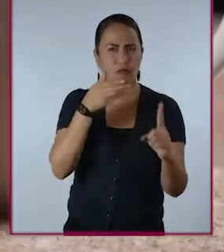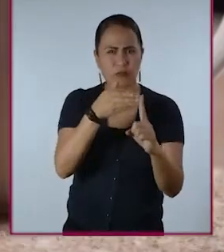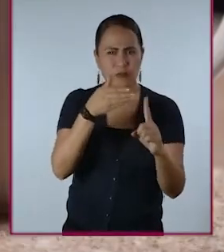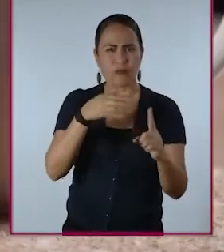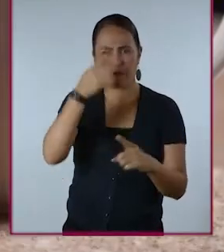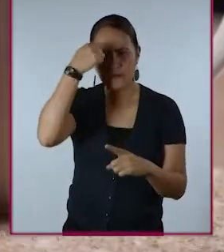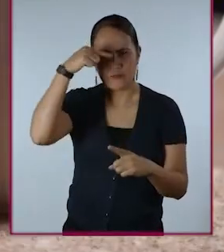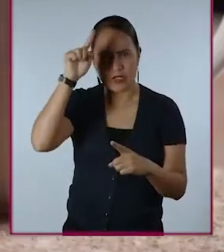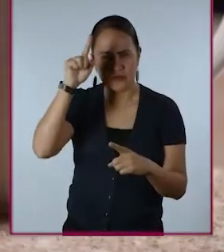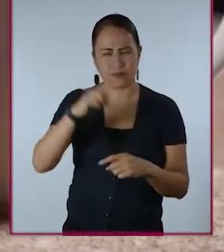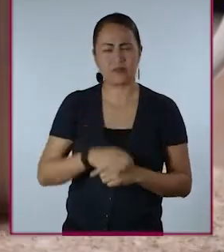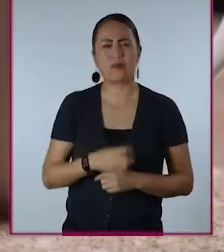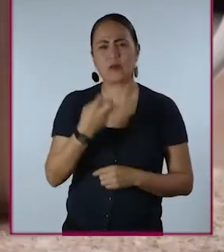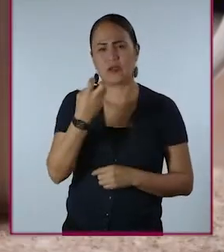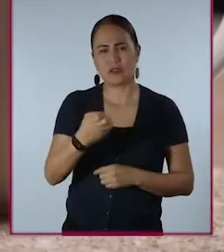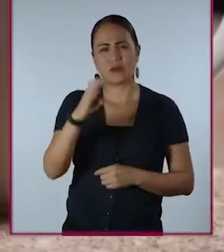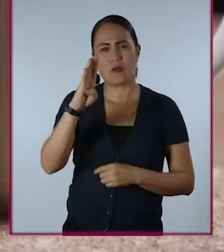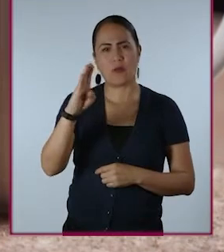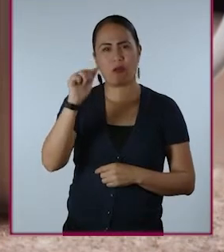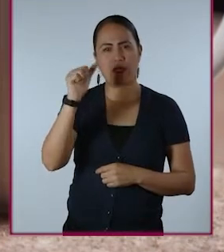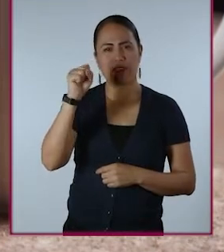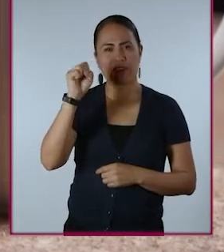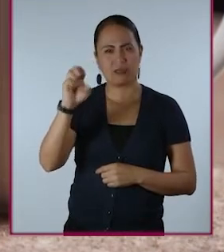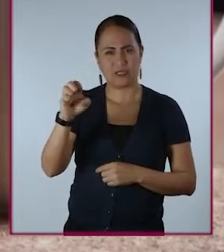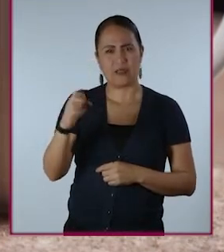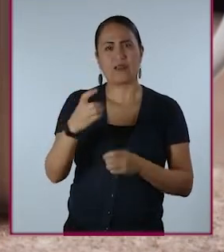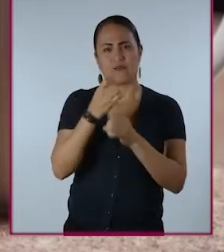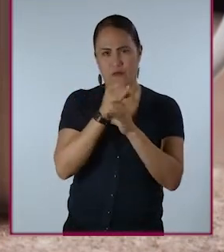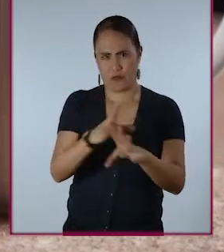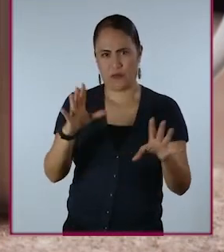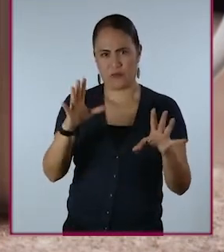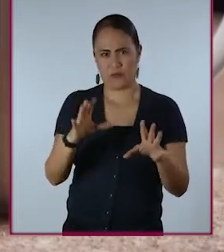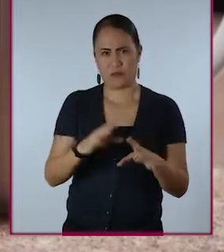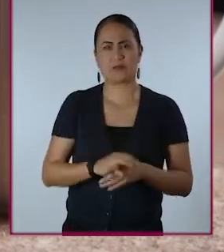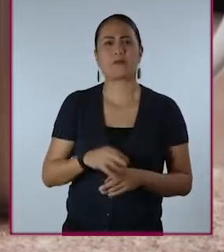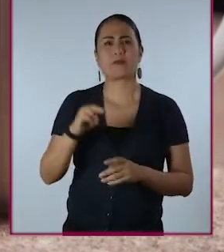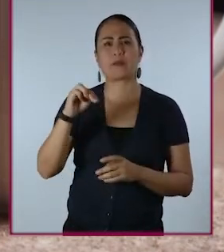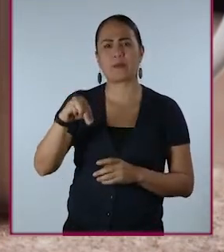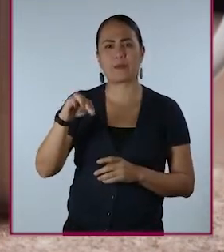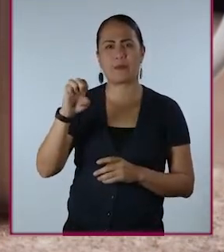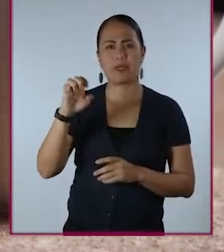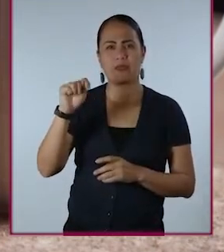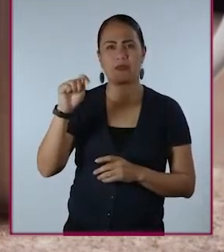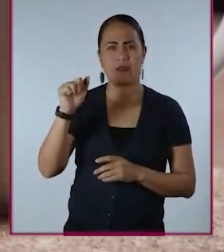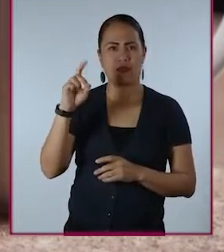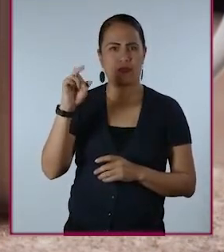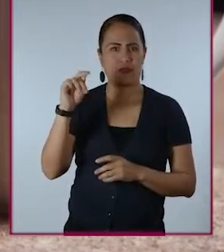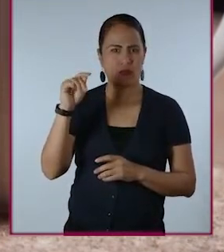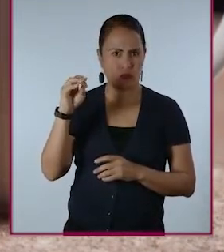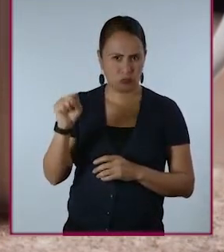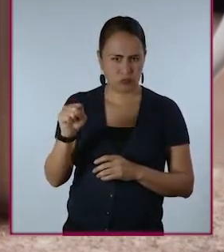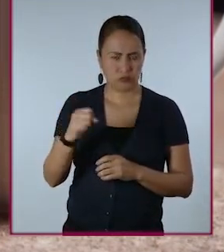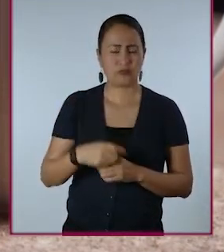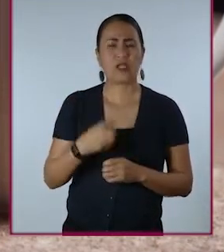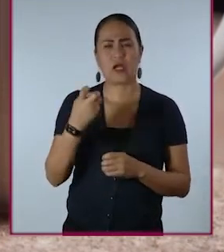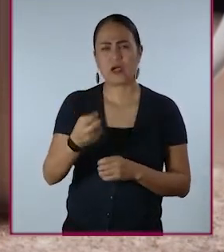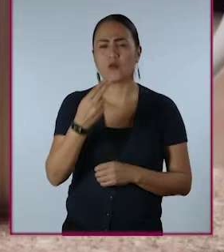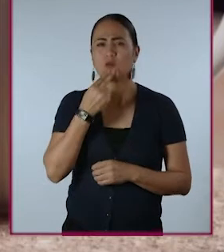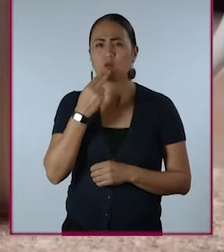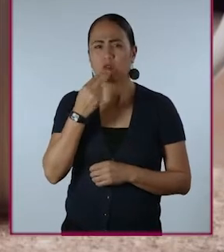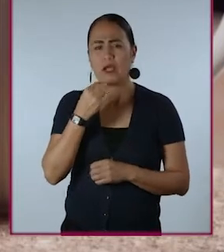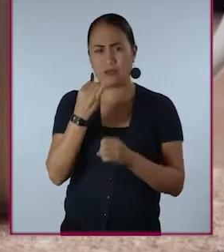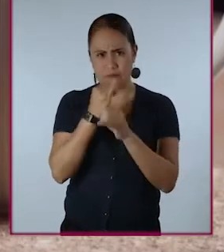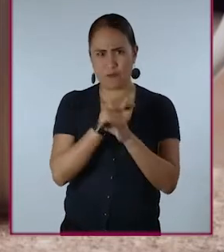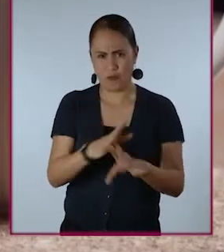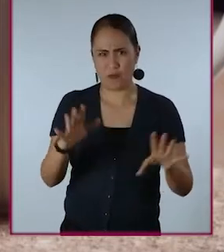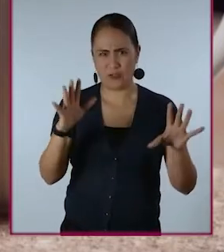tal fin, se utilizan bases de datos y metadatos. Estos sistemas de búsqueda y catalogación sirven para alimentar con